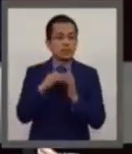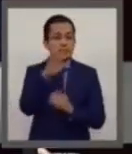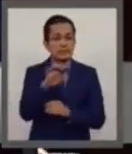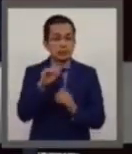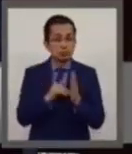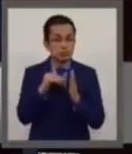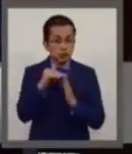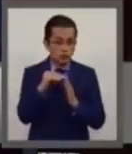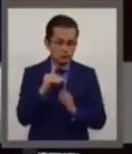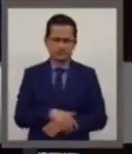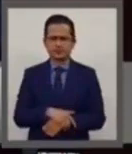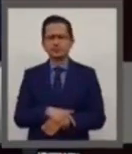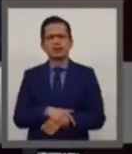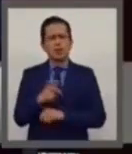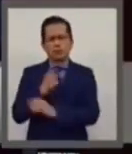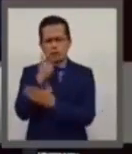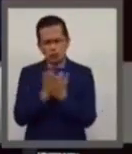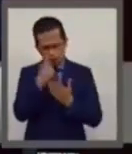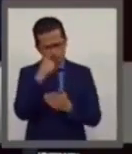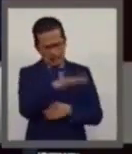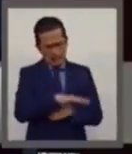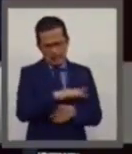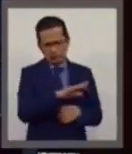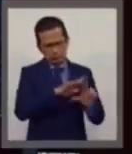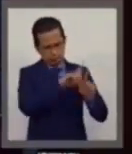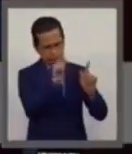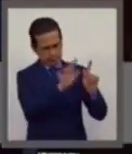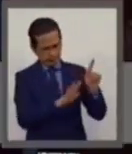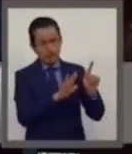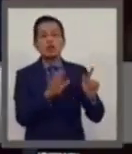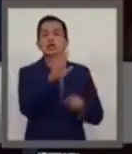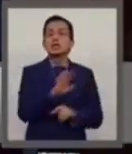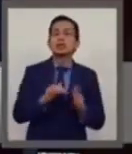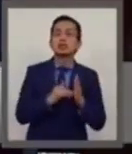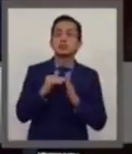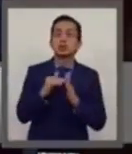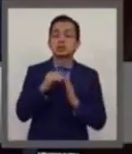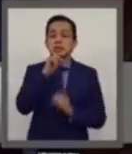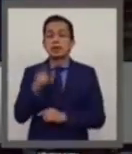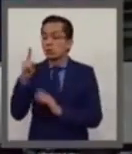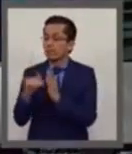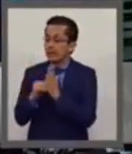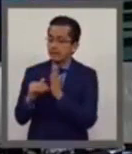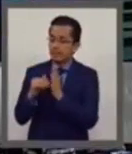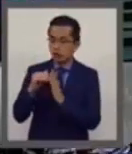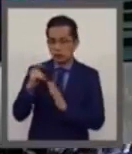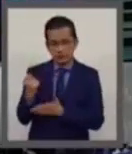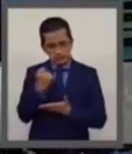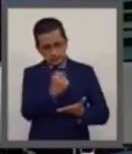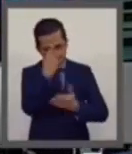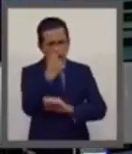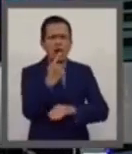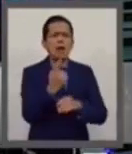los proyectos de desarrollo regional en 500 millones y 1,000 millones para programas de administración del